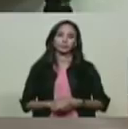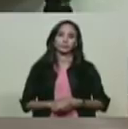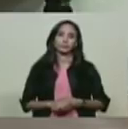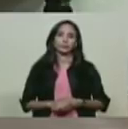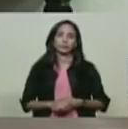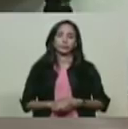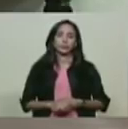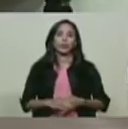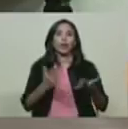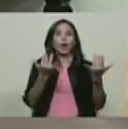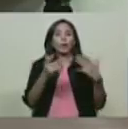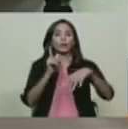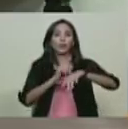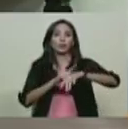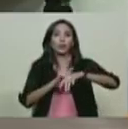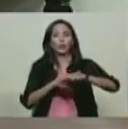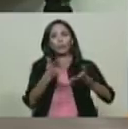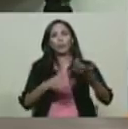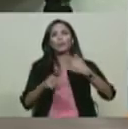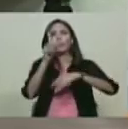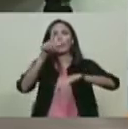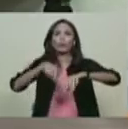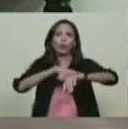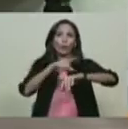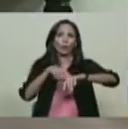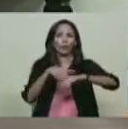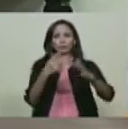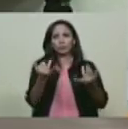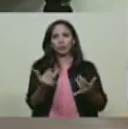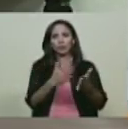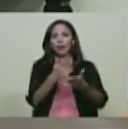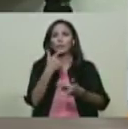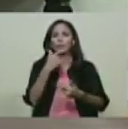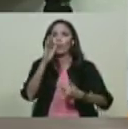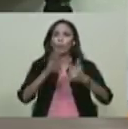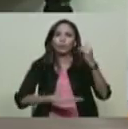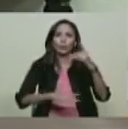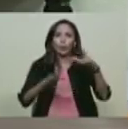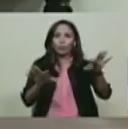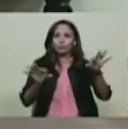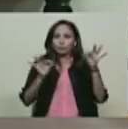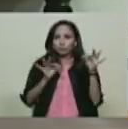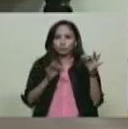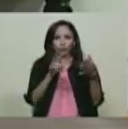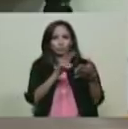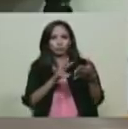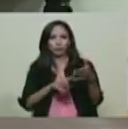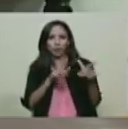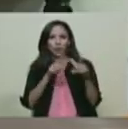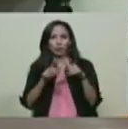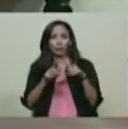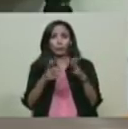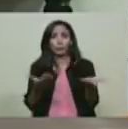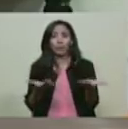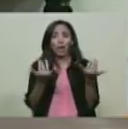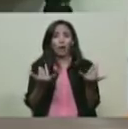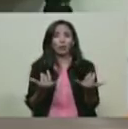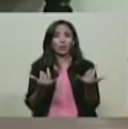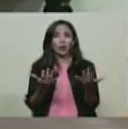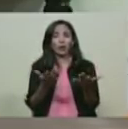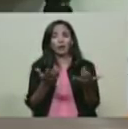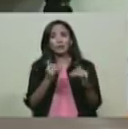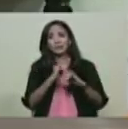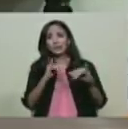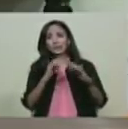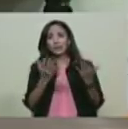y a esta hora, hace una hora apenas, que me dieron el último reporte, ya se